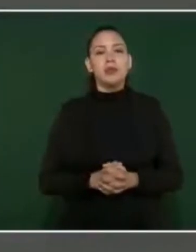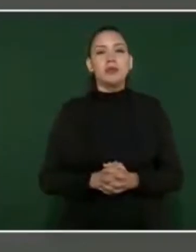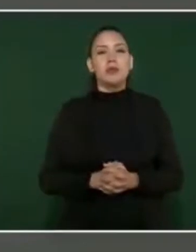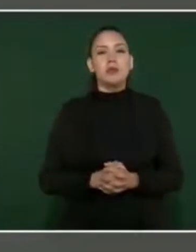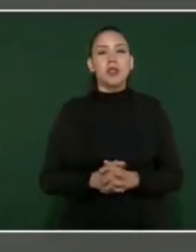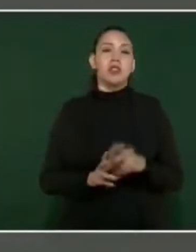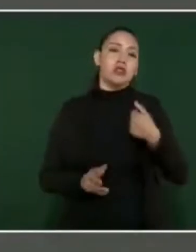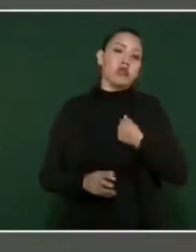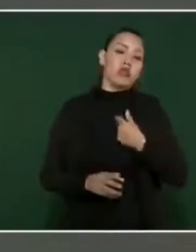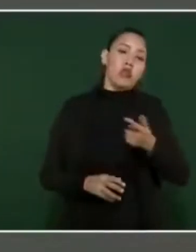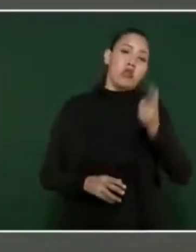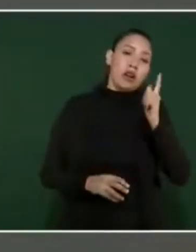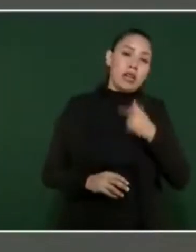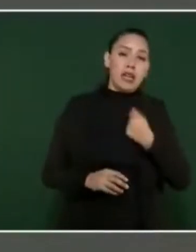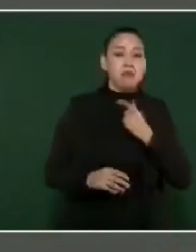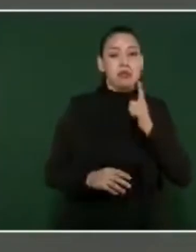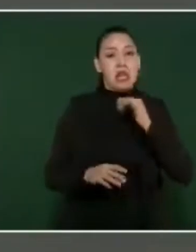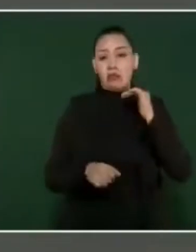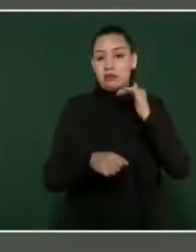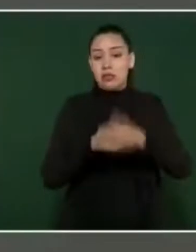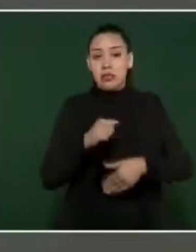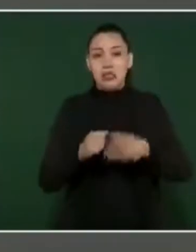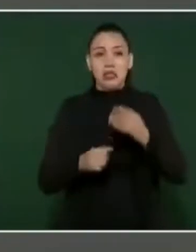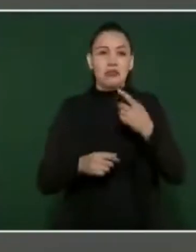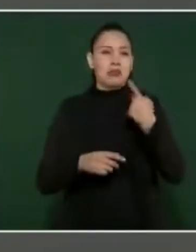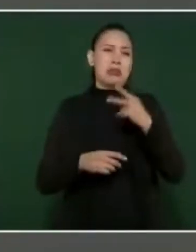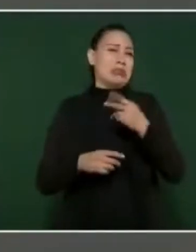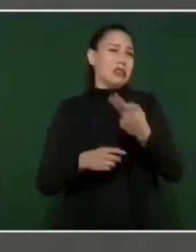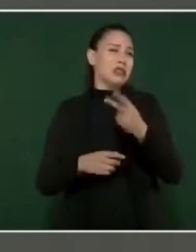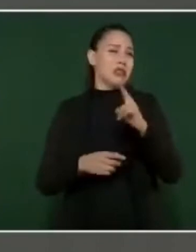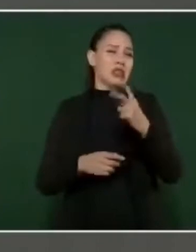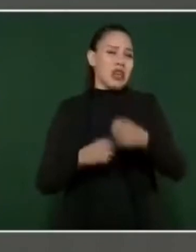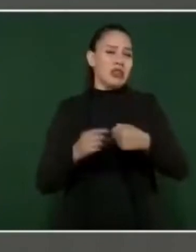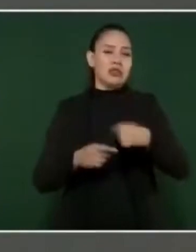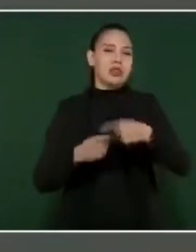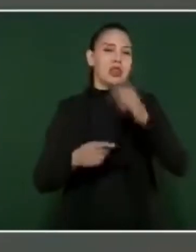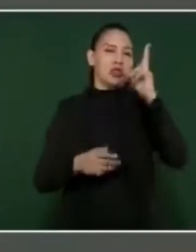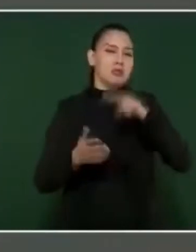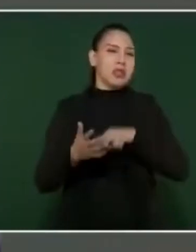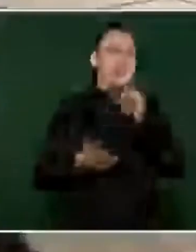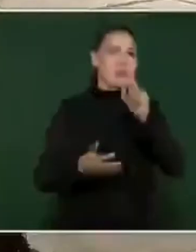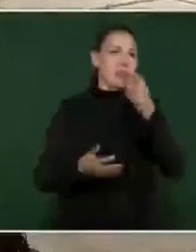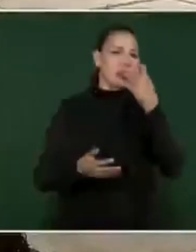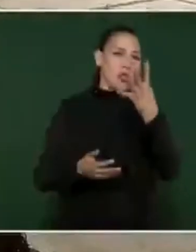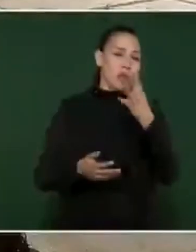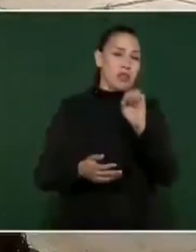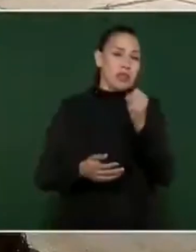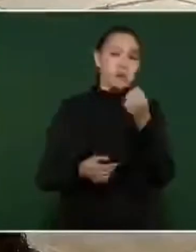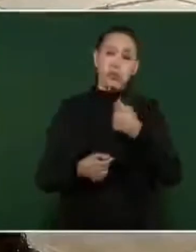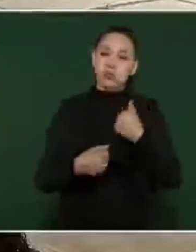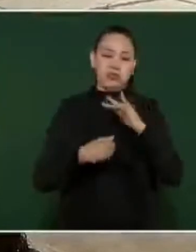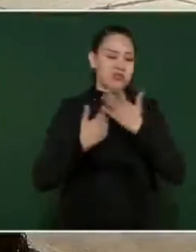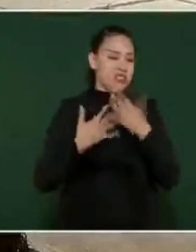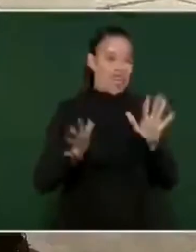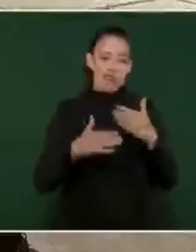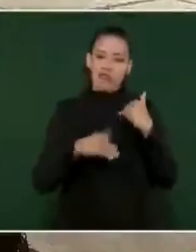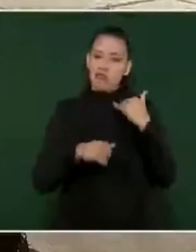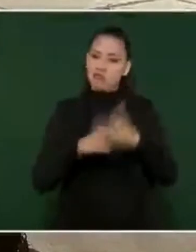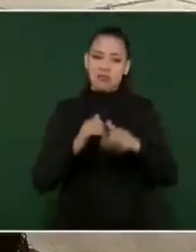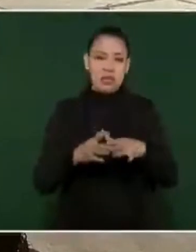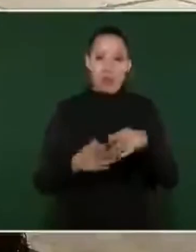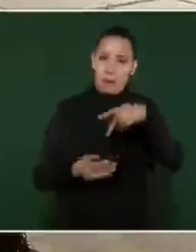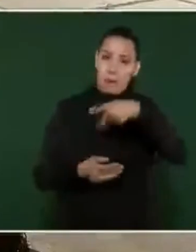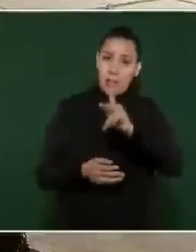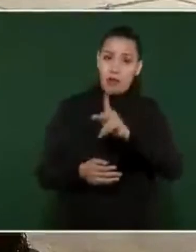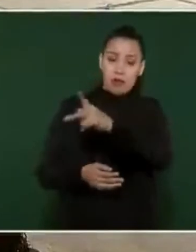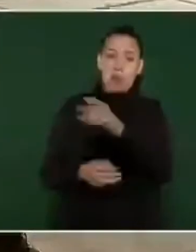24, pero él va a estar todavía 4 años más, entonces va a quedarse a